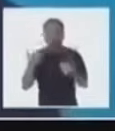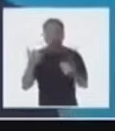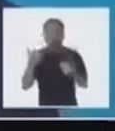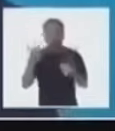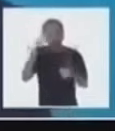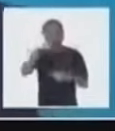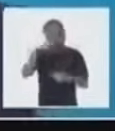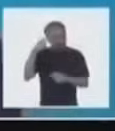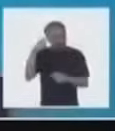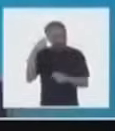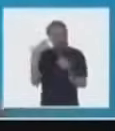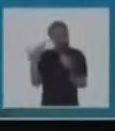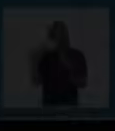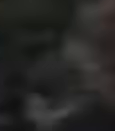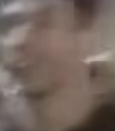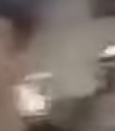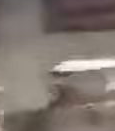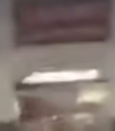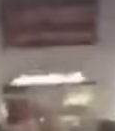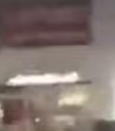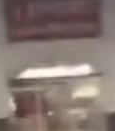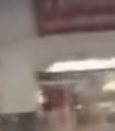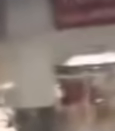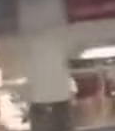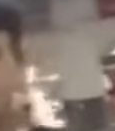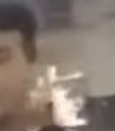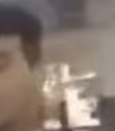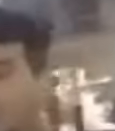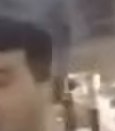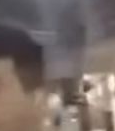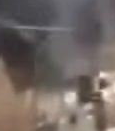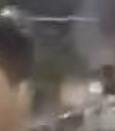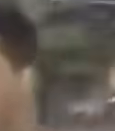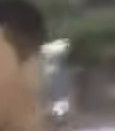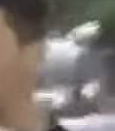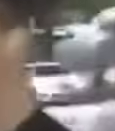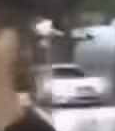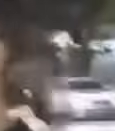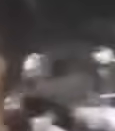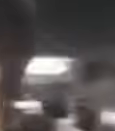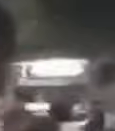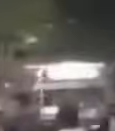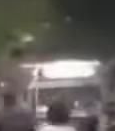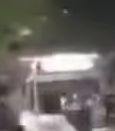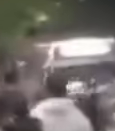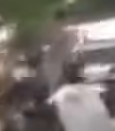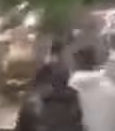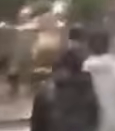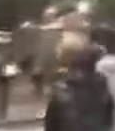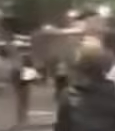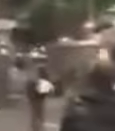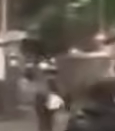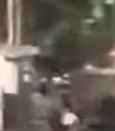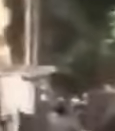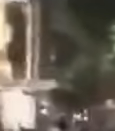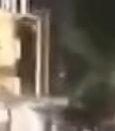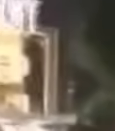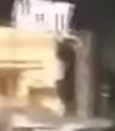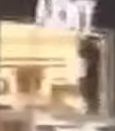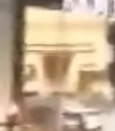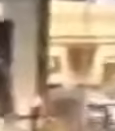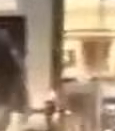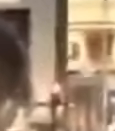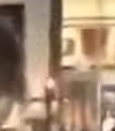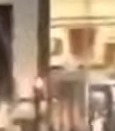María Eugenia, me quedé con algo. ¿Cómo yo voy a apoyar a Milei? Ahora me va a agarrar una CB a mí acá. A ver, sí. Está bien el debate con pasión política. No, lo hacemos todo. Mientras sea